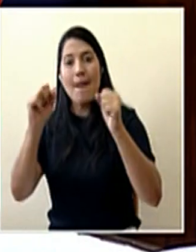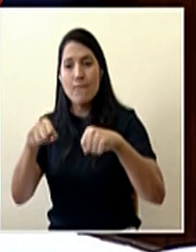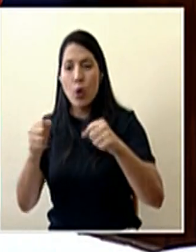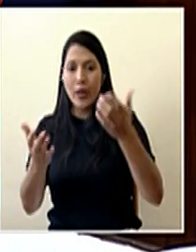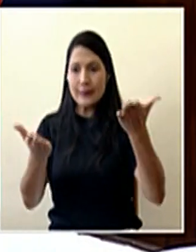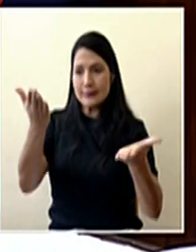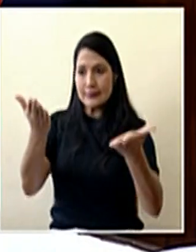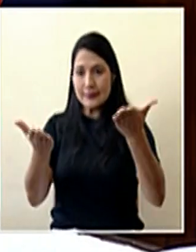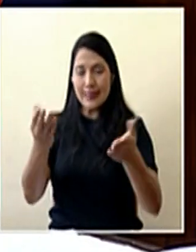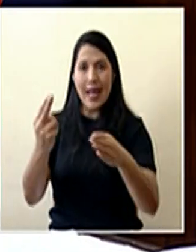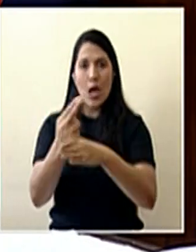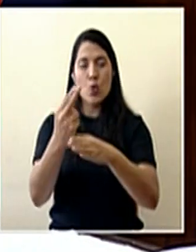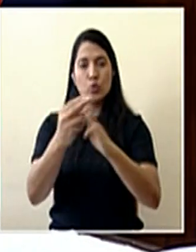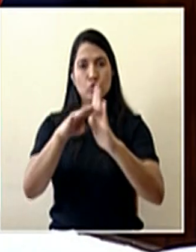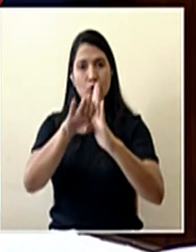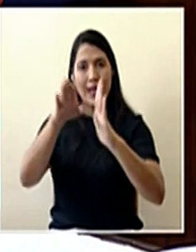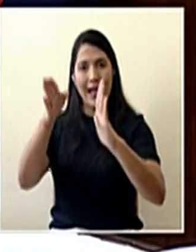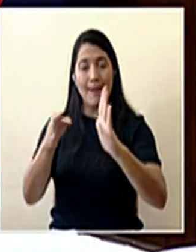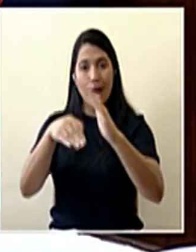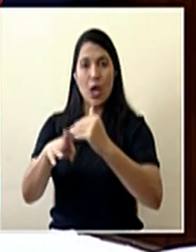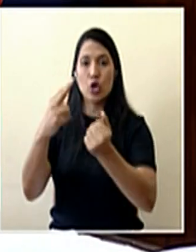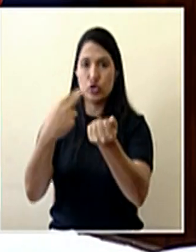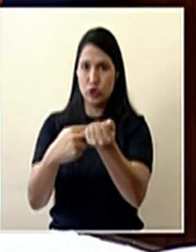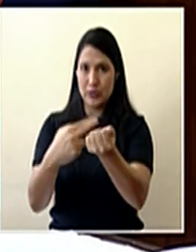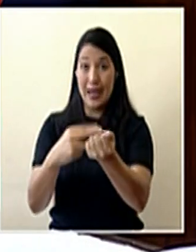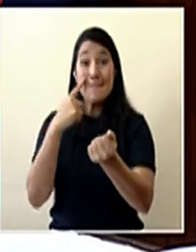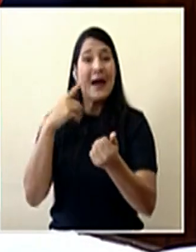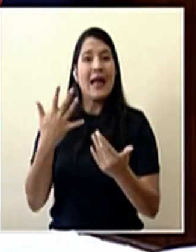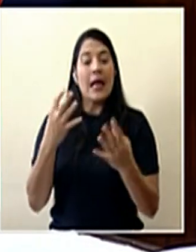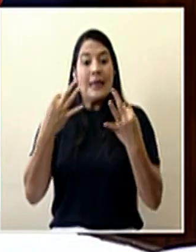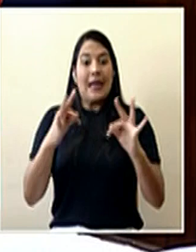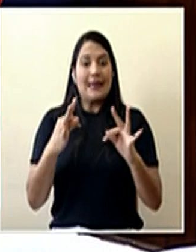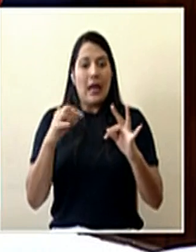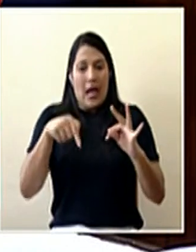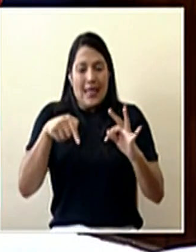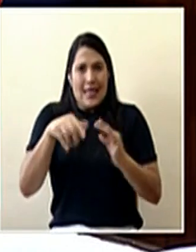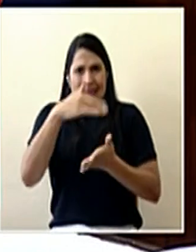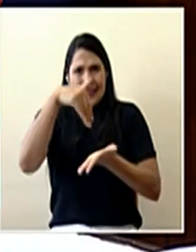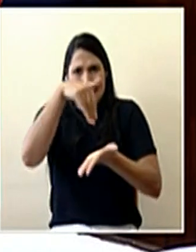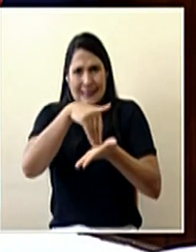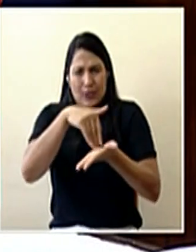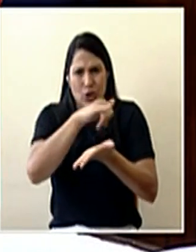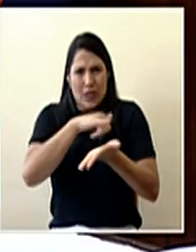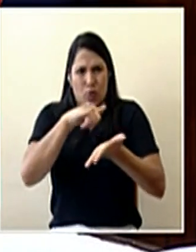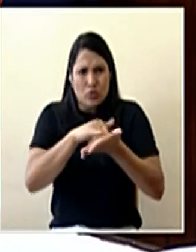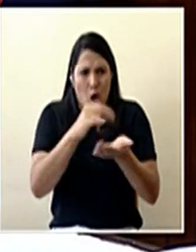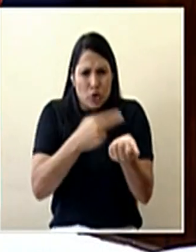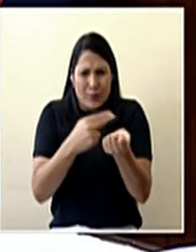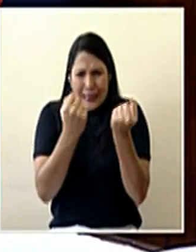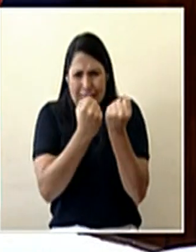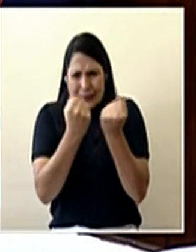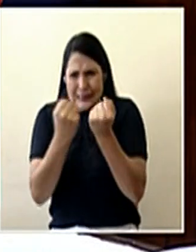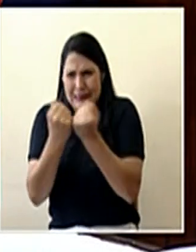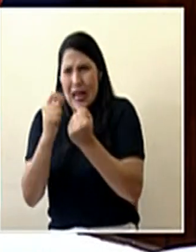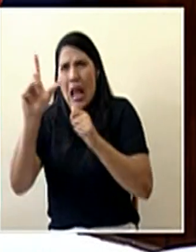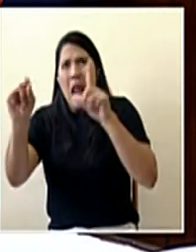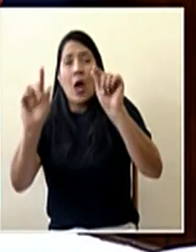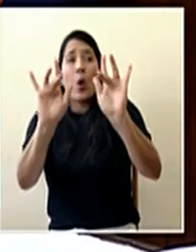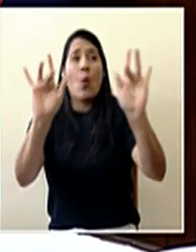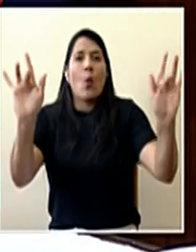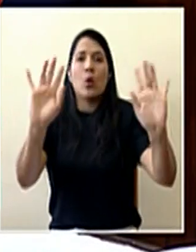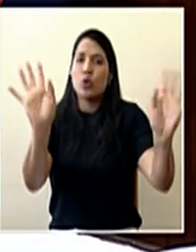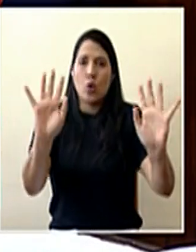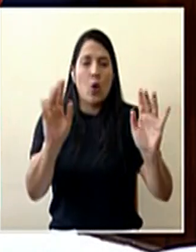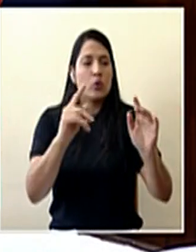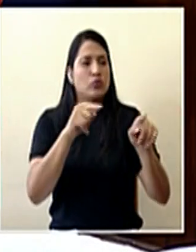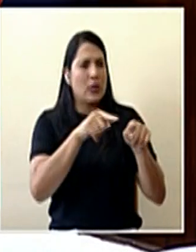y tratar de que los centros periféricos y regionales no se congestionen. Nosotros estamos haciendo todo lo humanamente posible, ahí trabajando en esto,